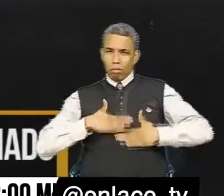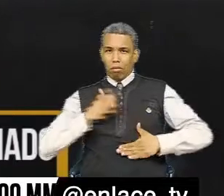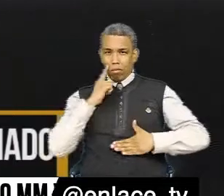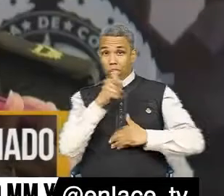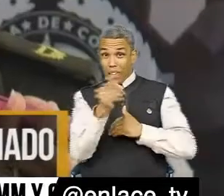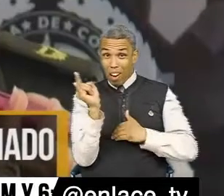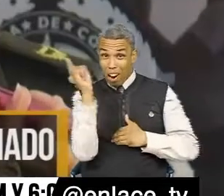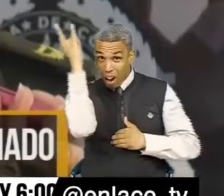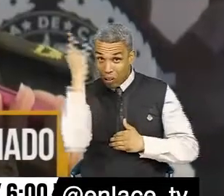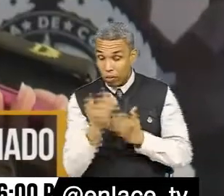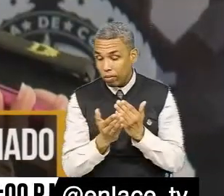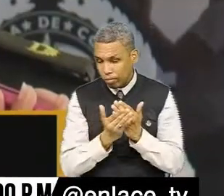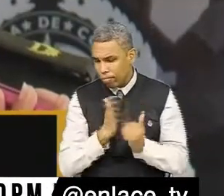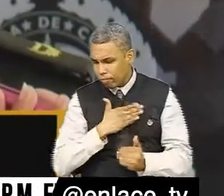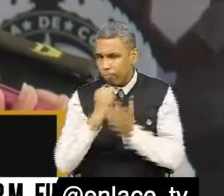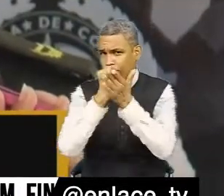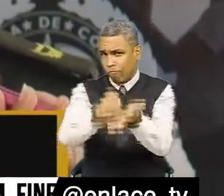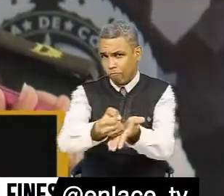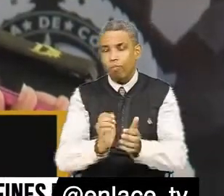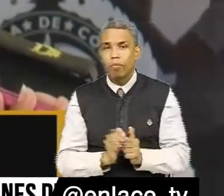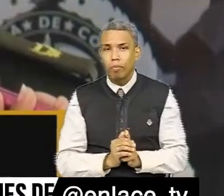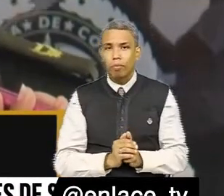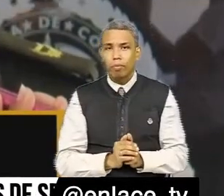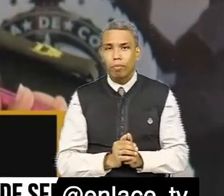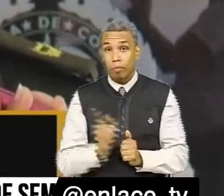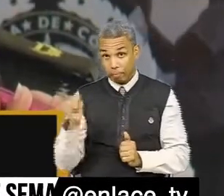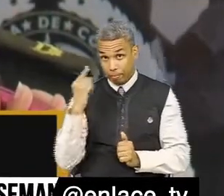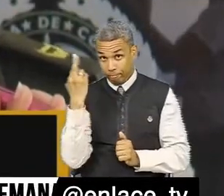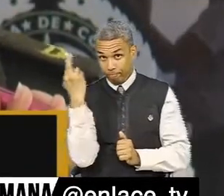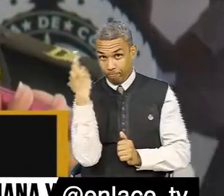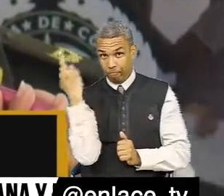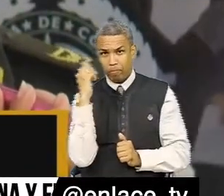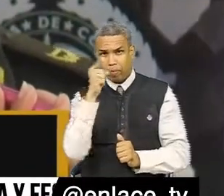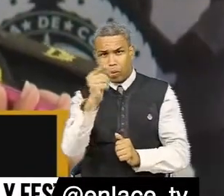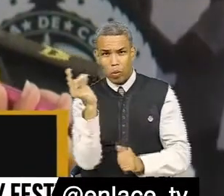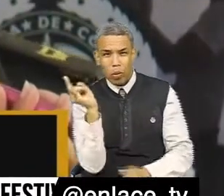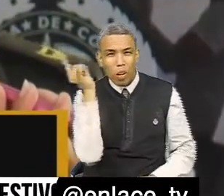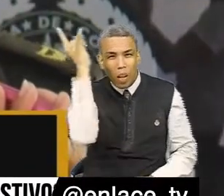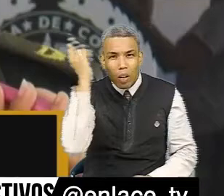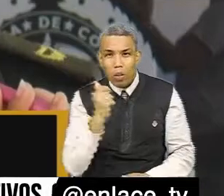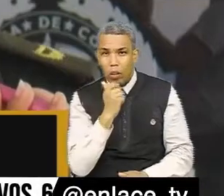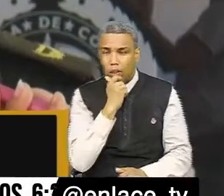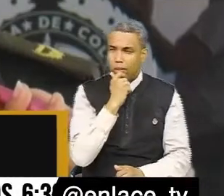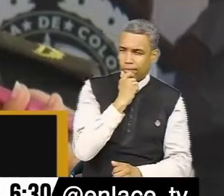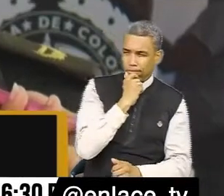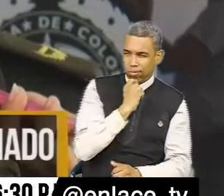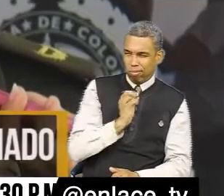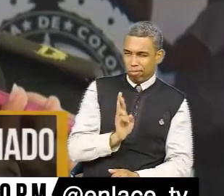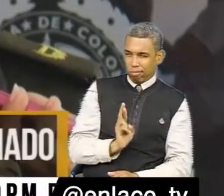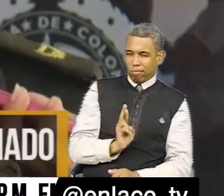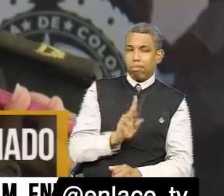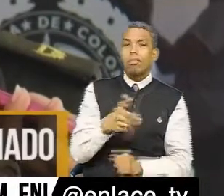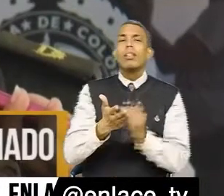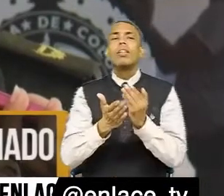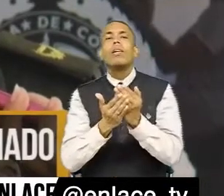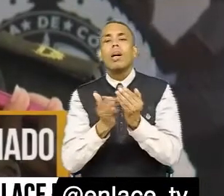llamado a la comunidad para que denuncie cualquier situación extraña para actuar inmediatamente tomar las acciones